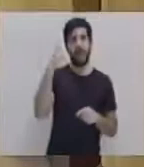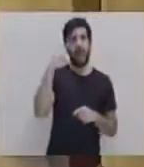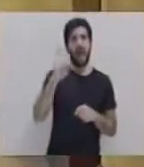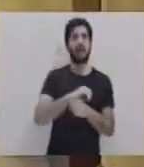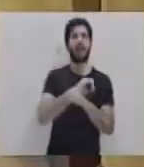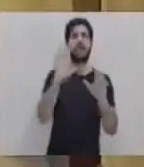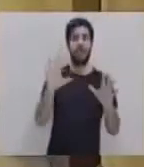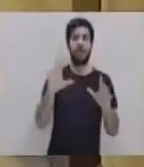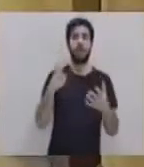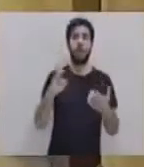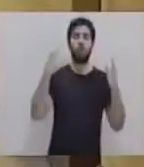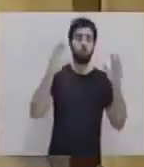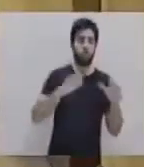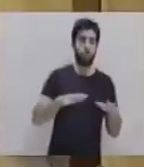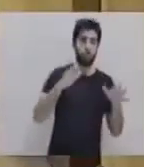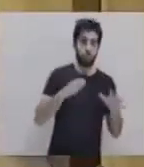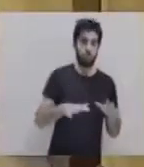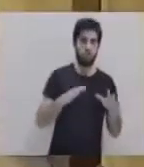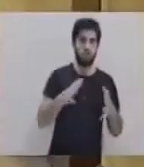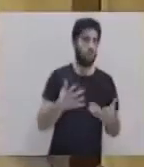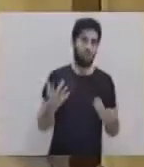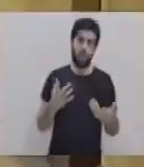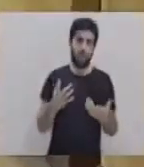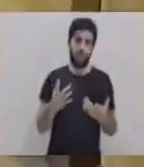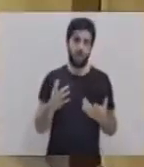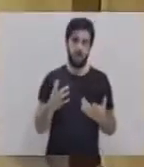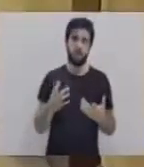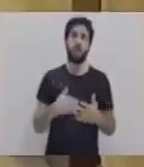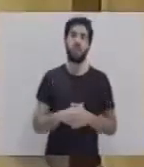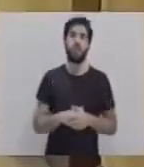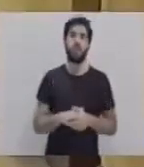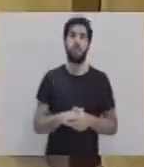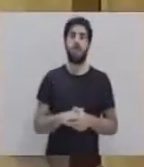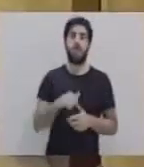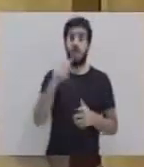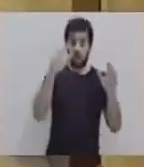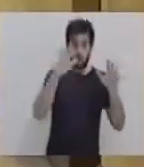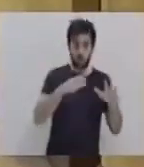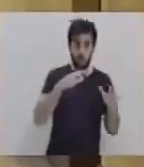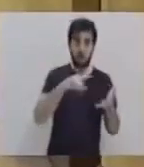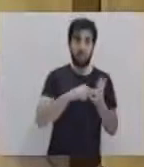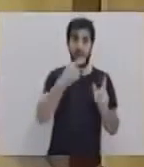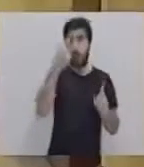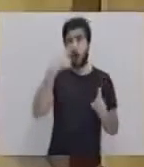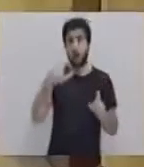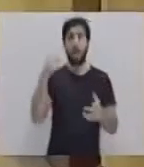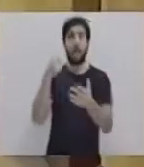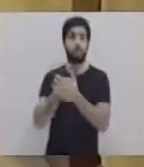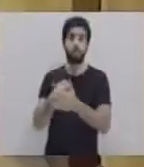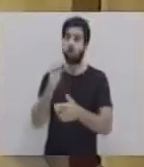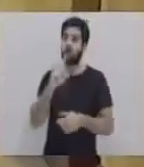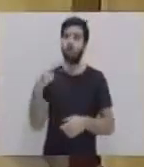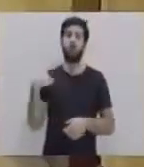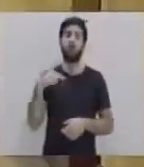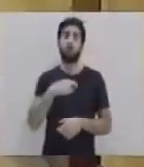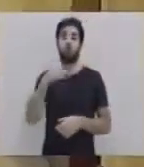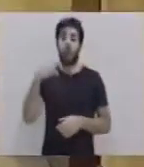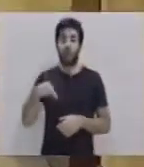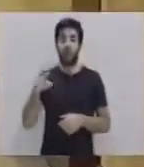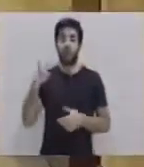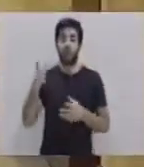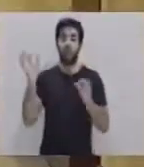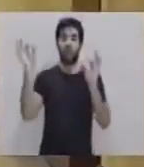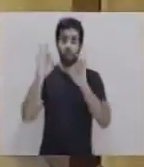una aclaración. La lluvia no causa siniestros viales. Es la conducción que nosotros tenemos al momento de que está lloviendo,